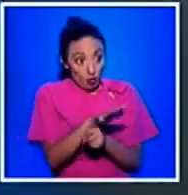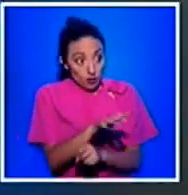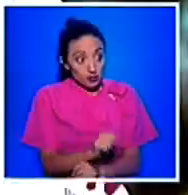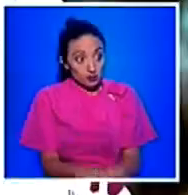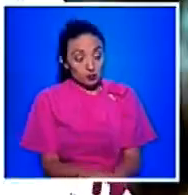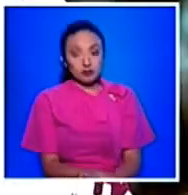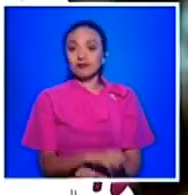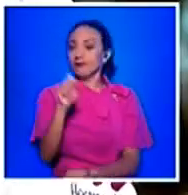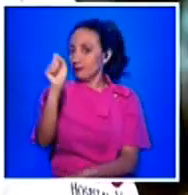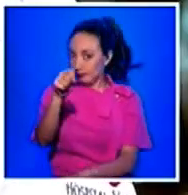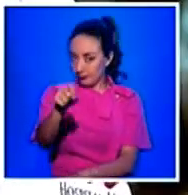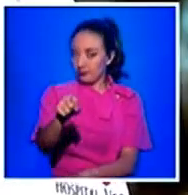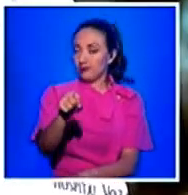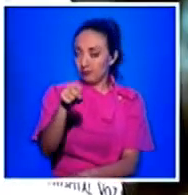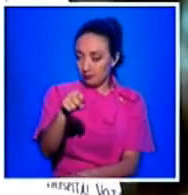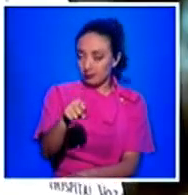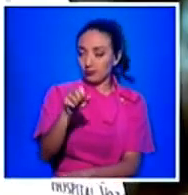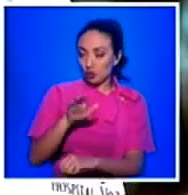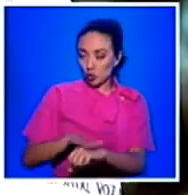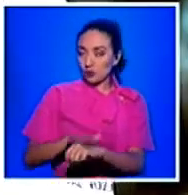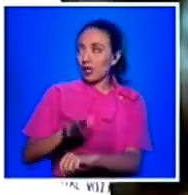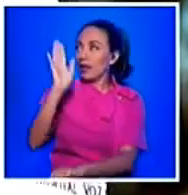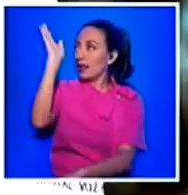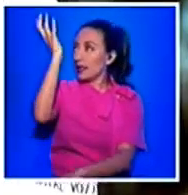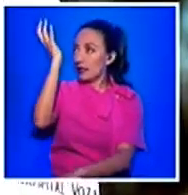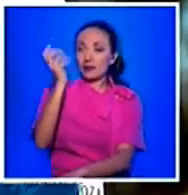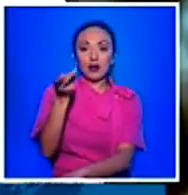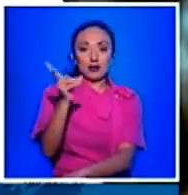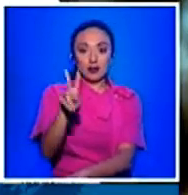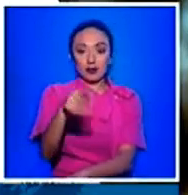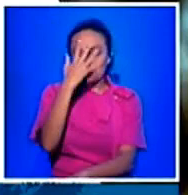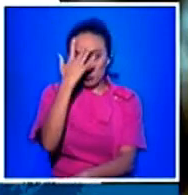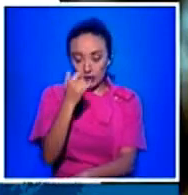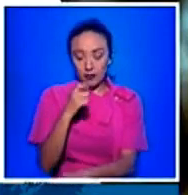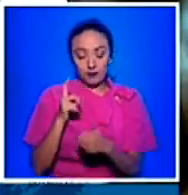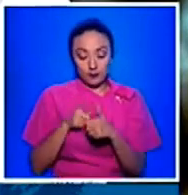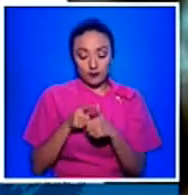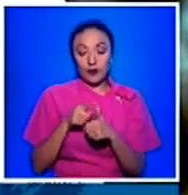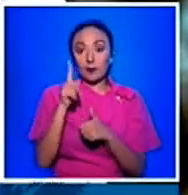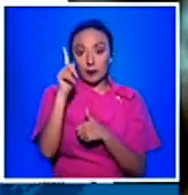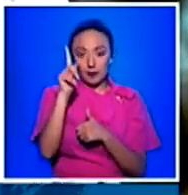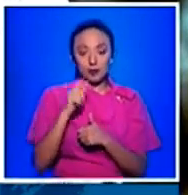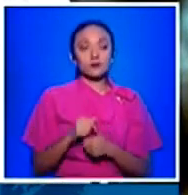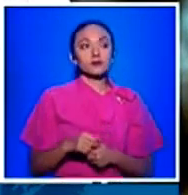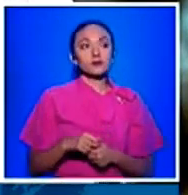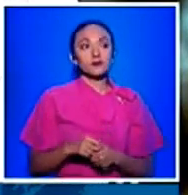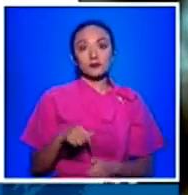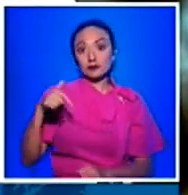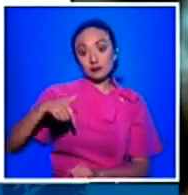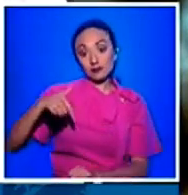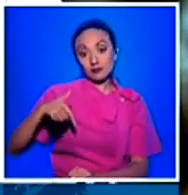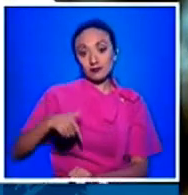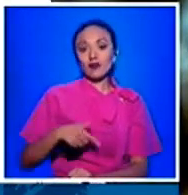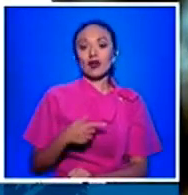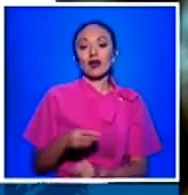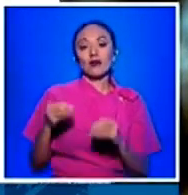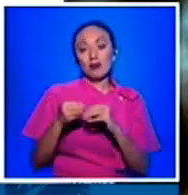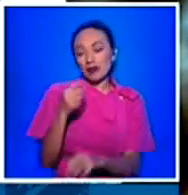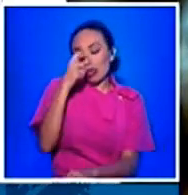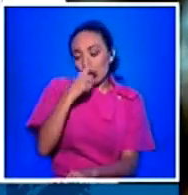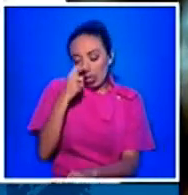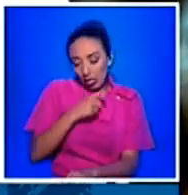Así es, sí, desde luego. Esto influye en varios aspectos. Primero, porque nosotros tenemos a congestionarnos